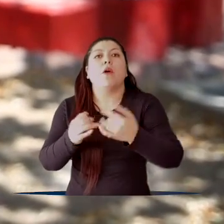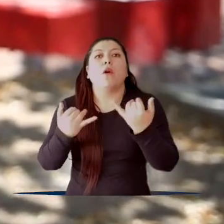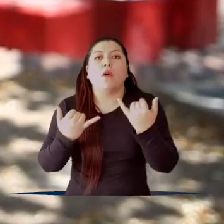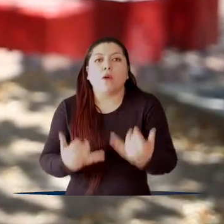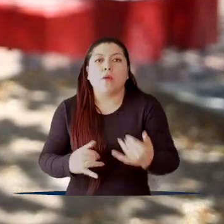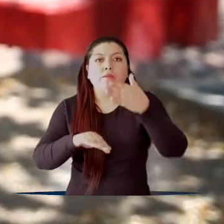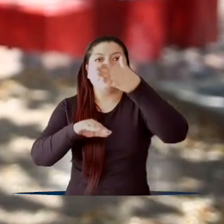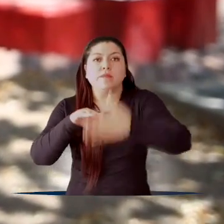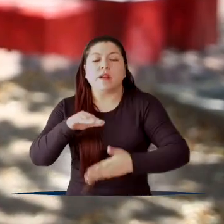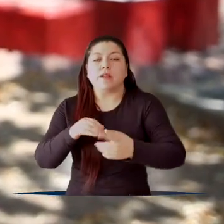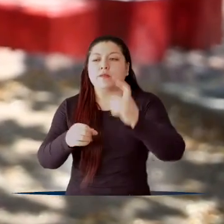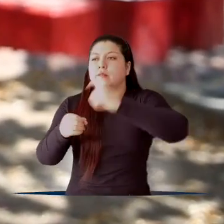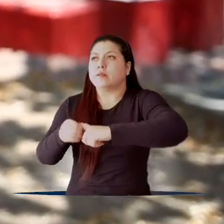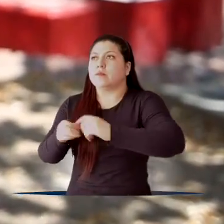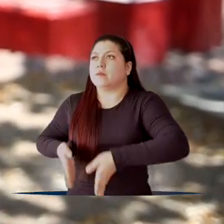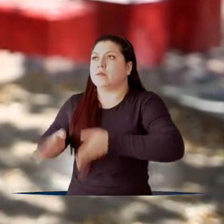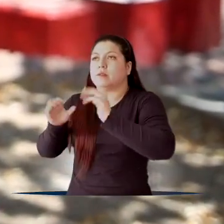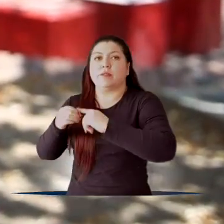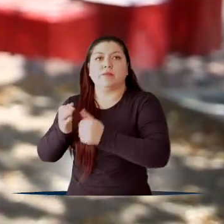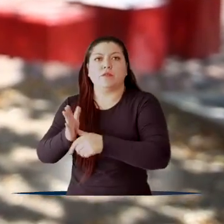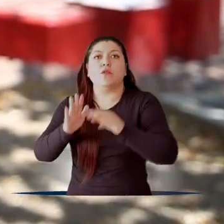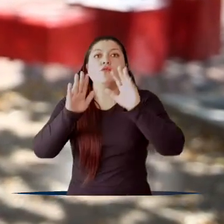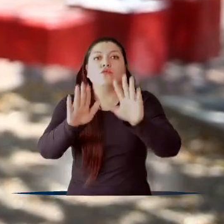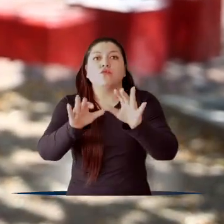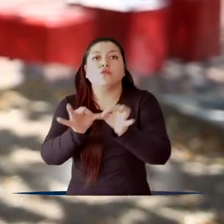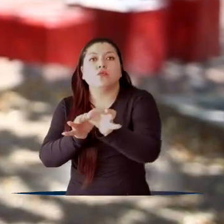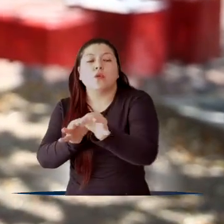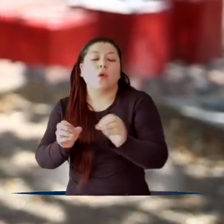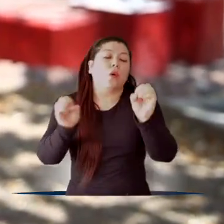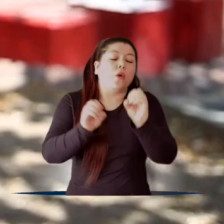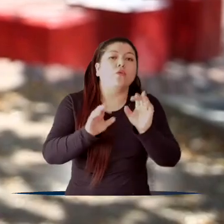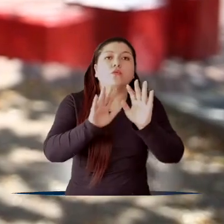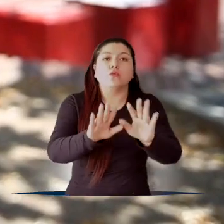plazo hasta hoy para formalizar tu inscripción ante la